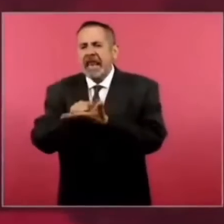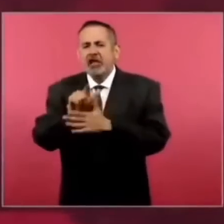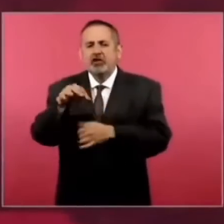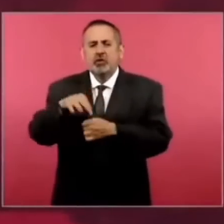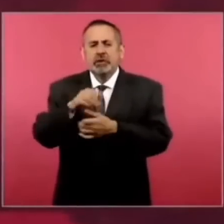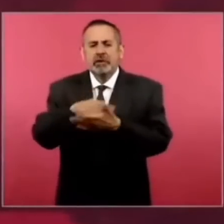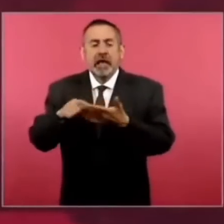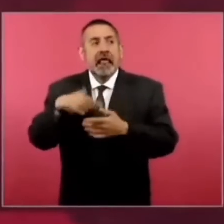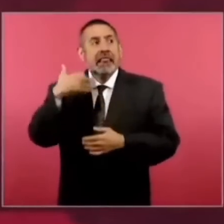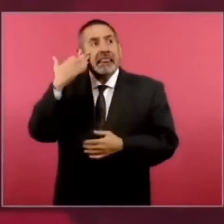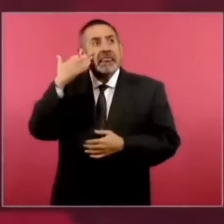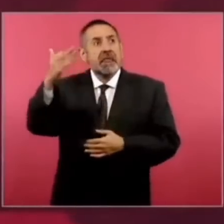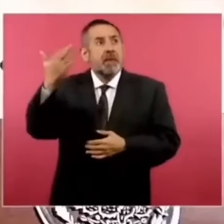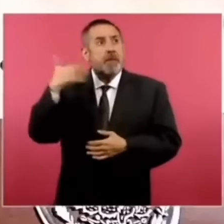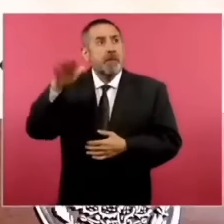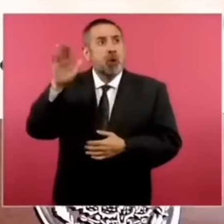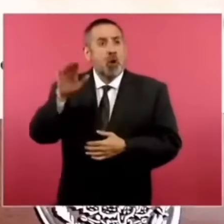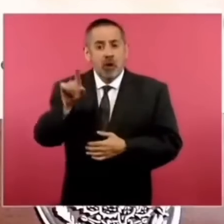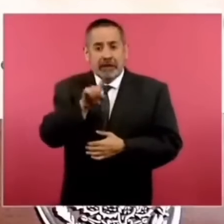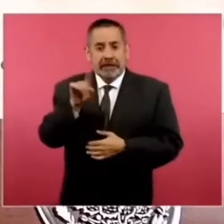en la época de Zedillo.